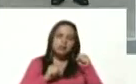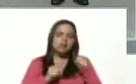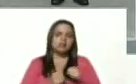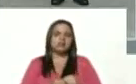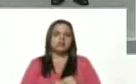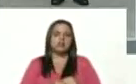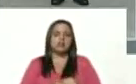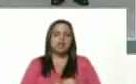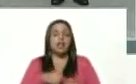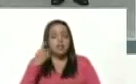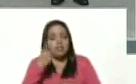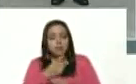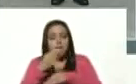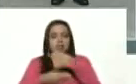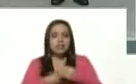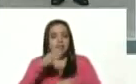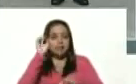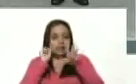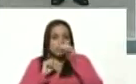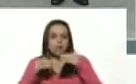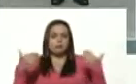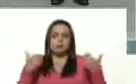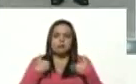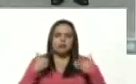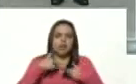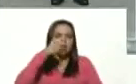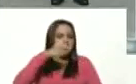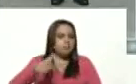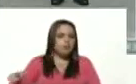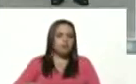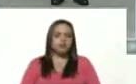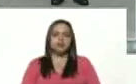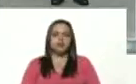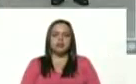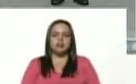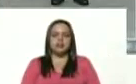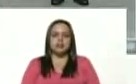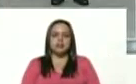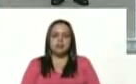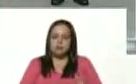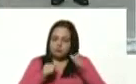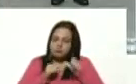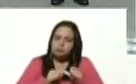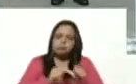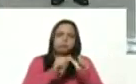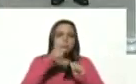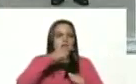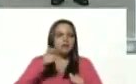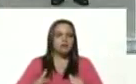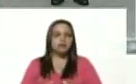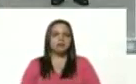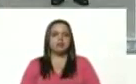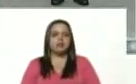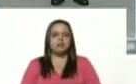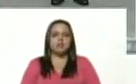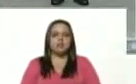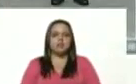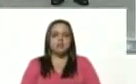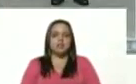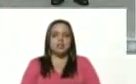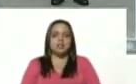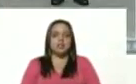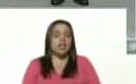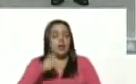que sacamos de la resistencia popular, del empeño popular, de la terquedad de nuestro